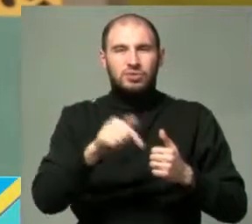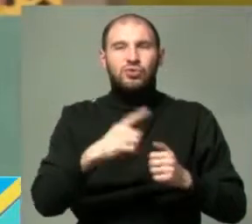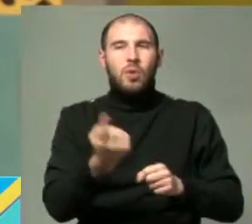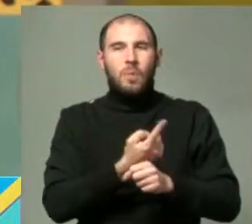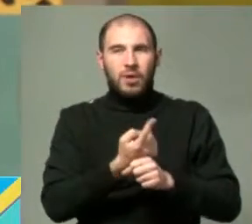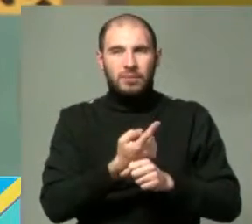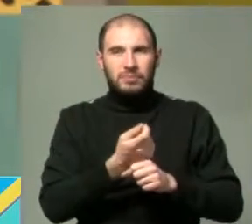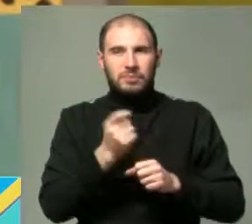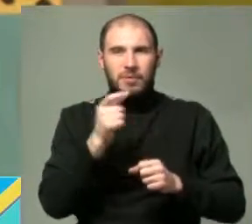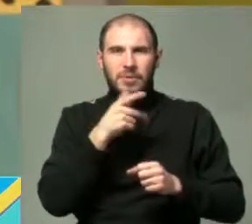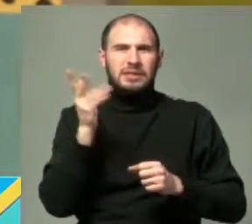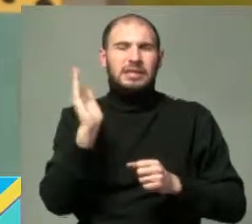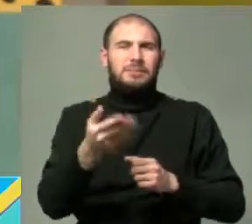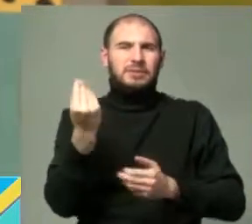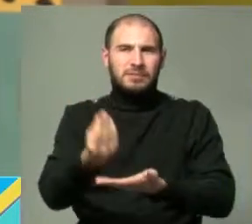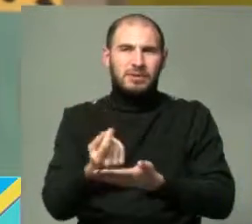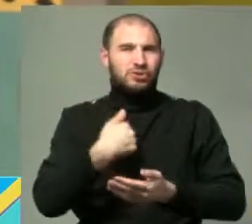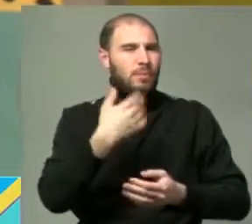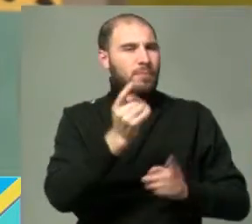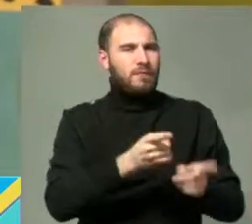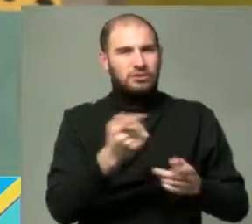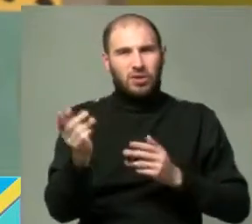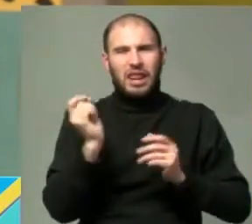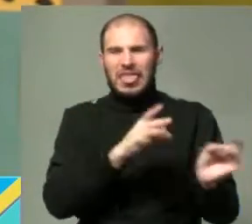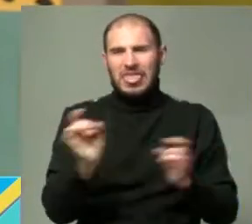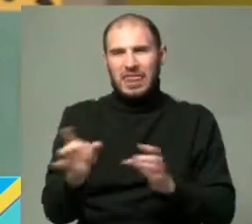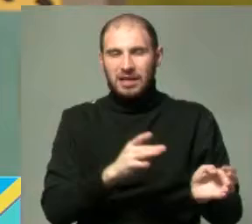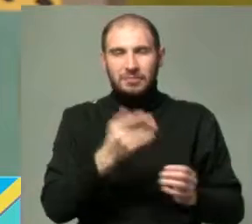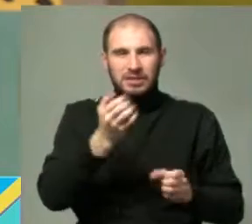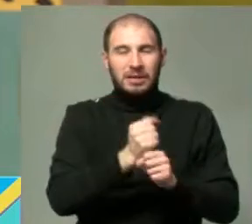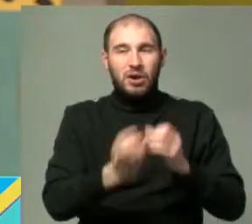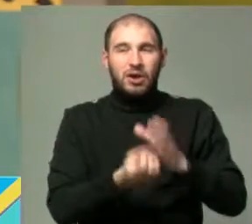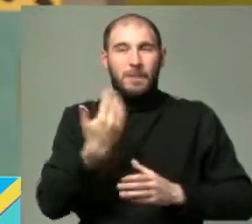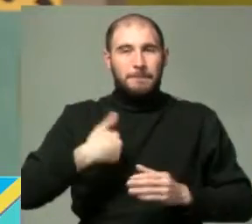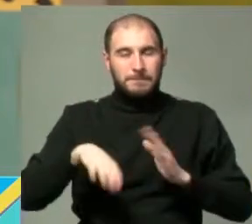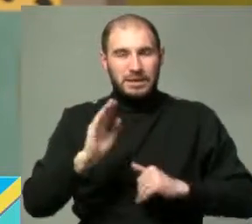podemos, a él lo matan como funcionario y a mí como profesor, que los que más empleo generan en la